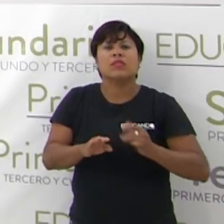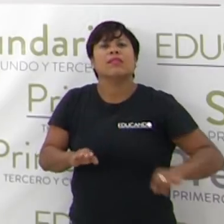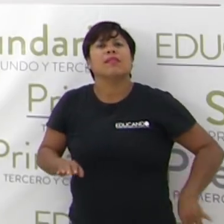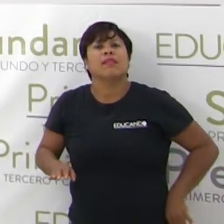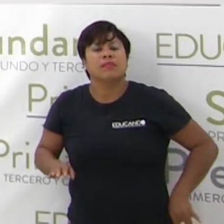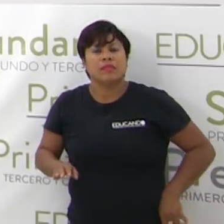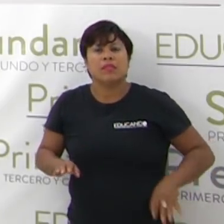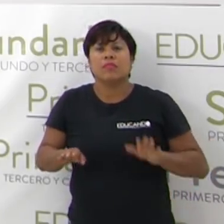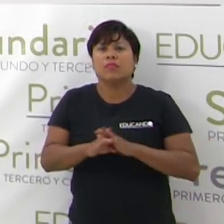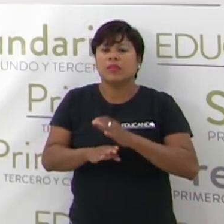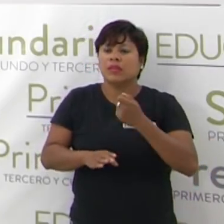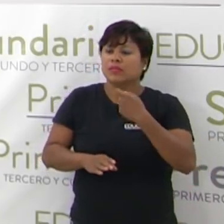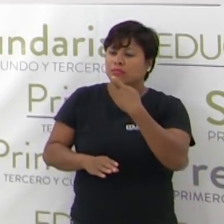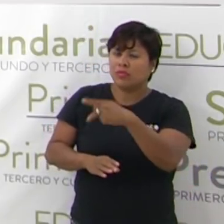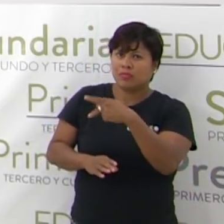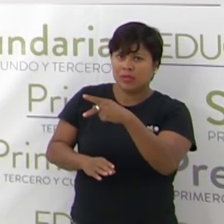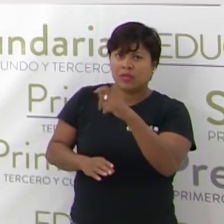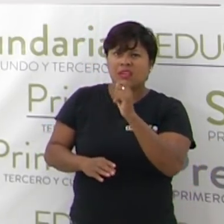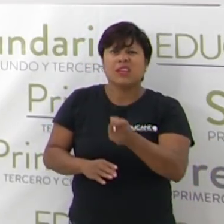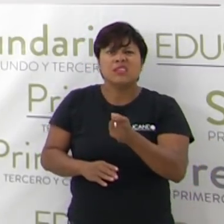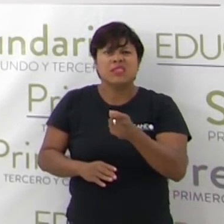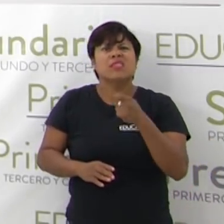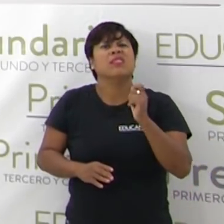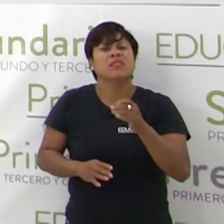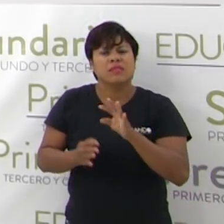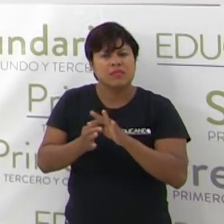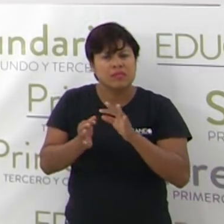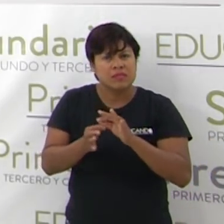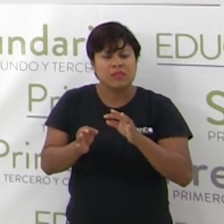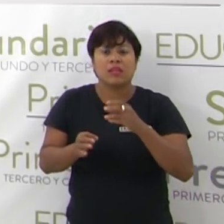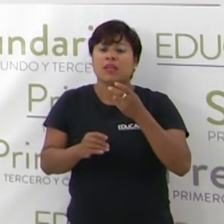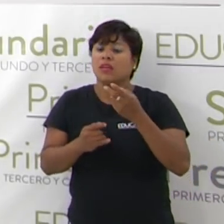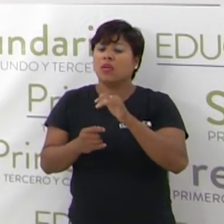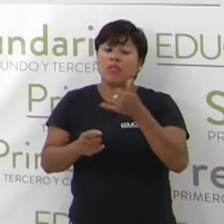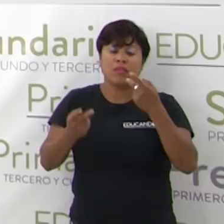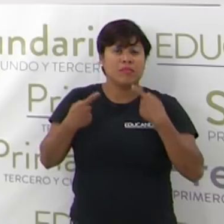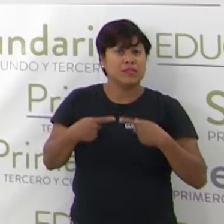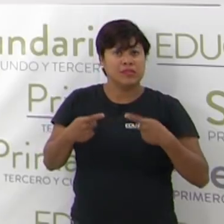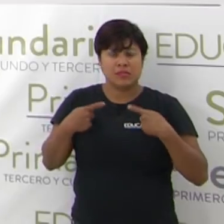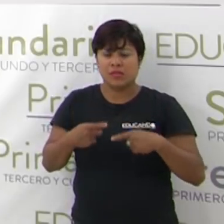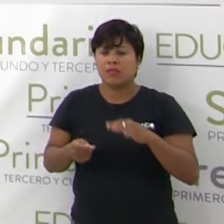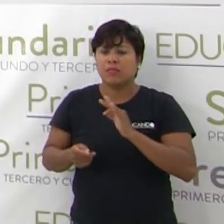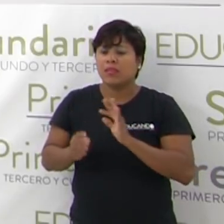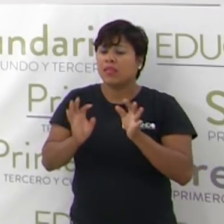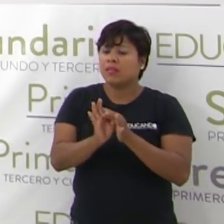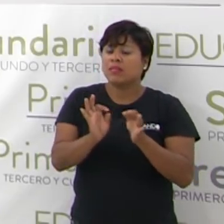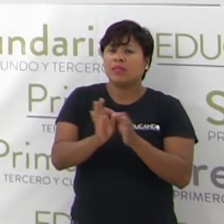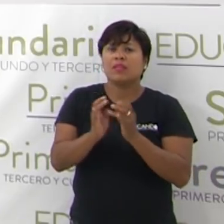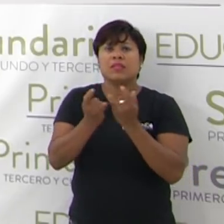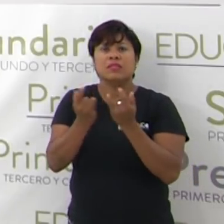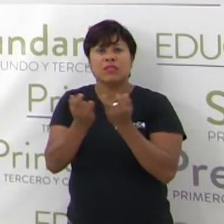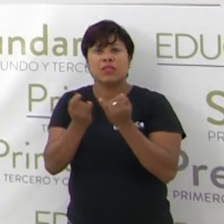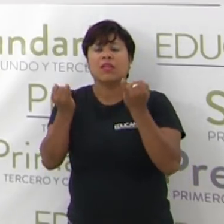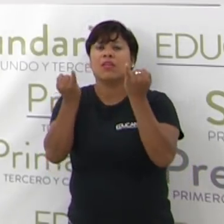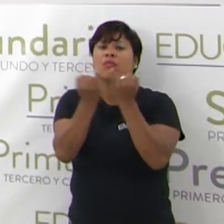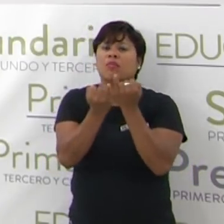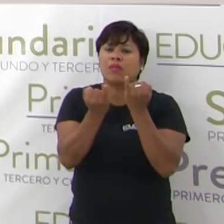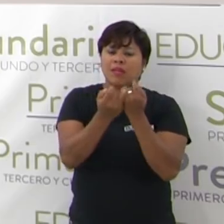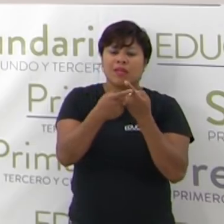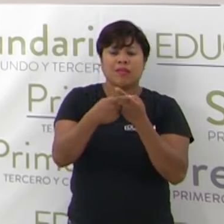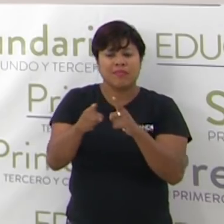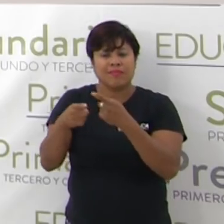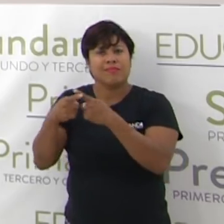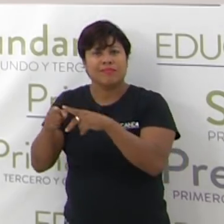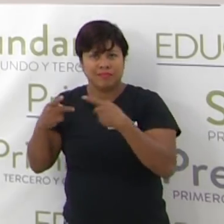porque es propia. ¿Qué quiere decir esto? Que ninguna persona cuenta la historia de la misma manera que otra